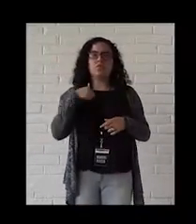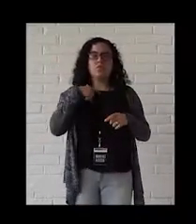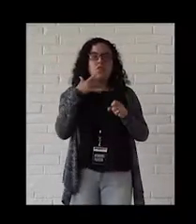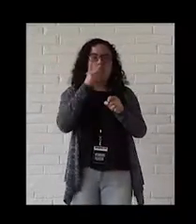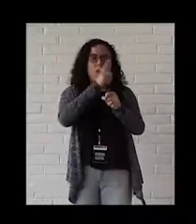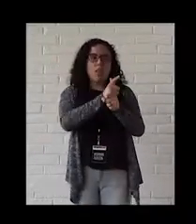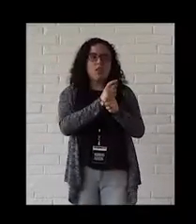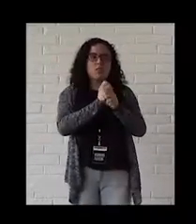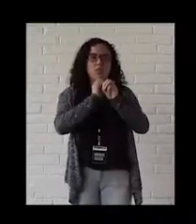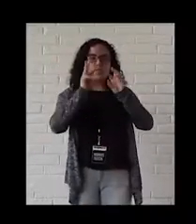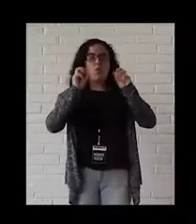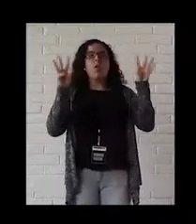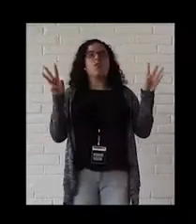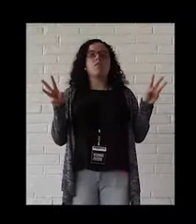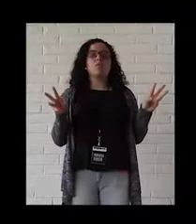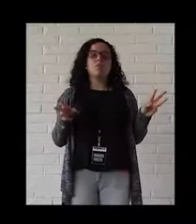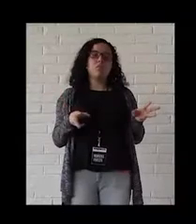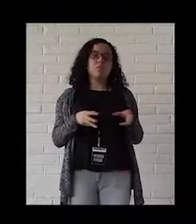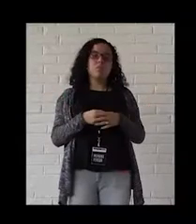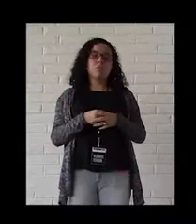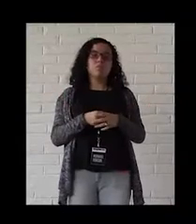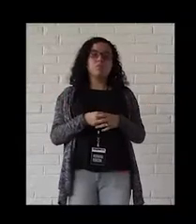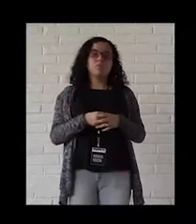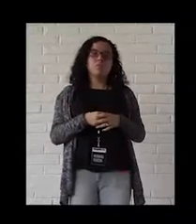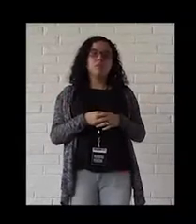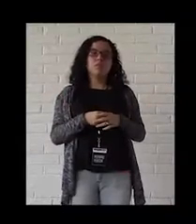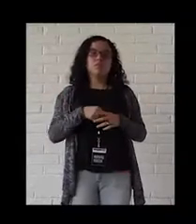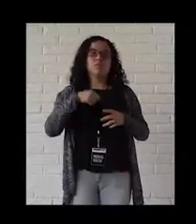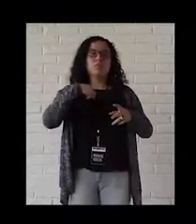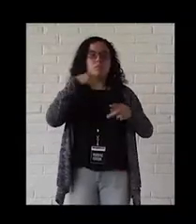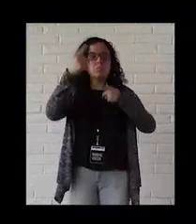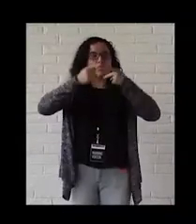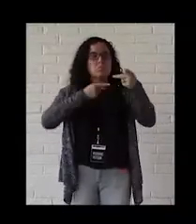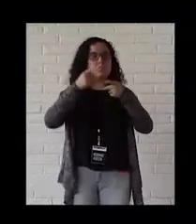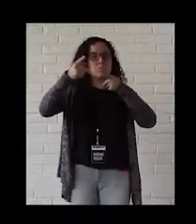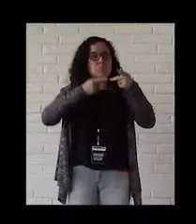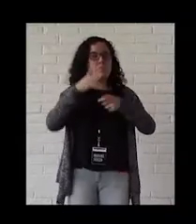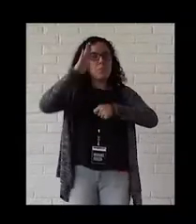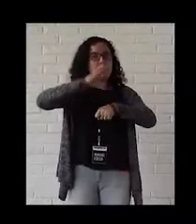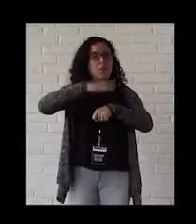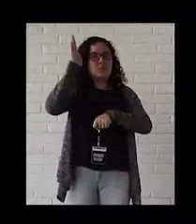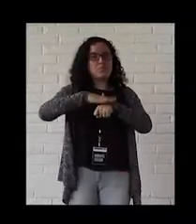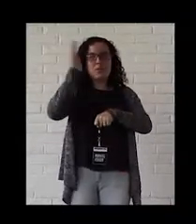wow. Y así empecé a practicar esto más y más y más,